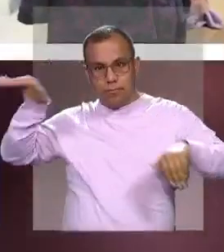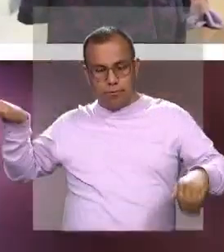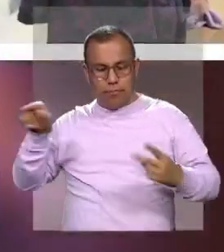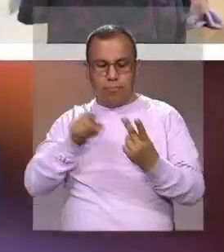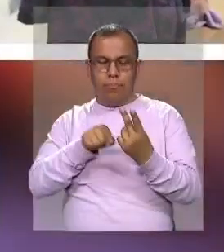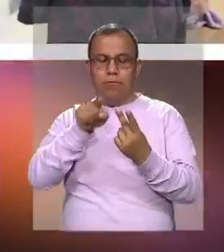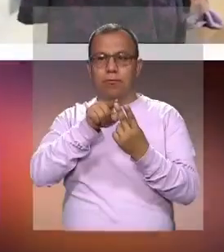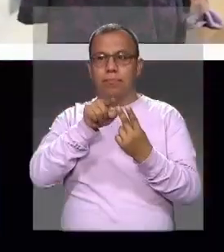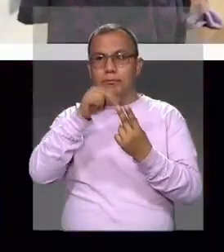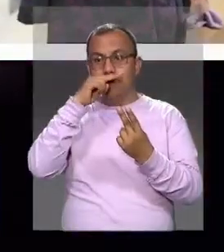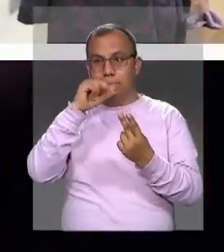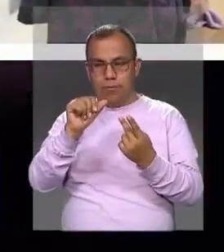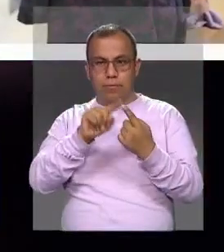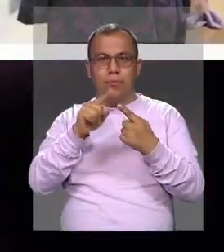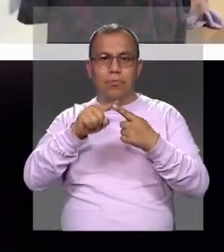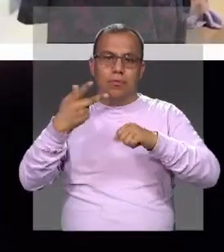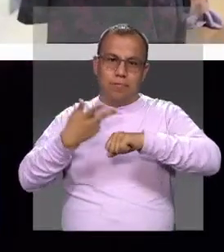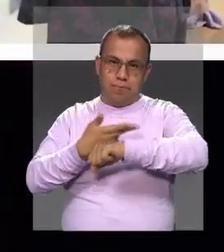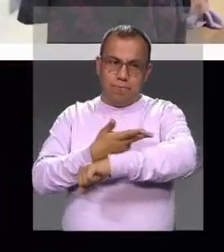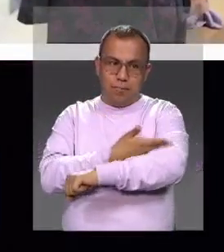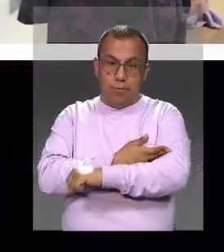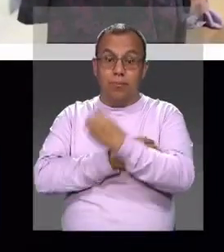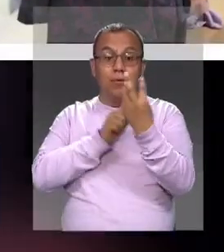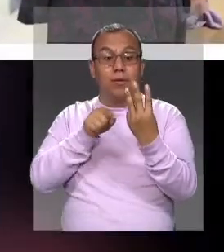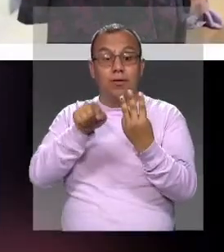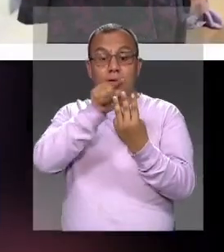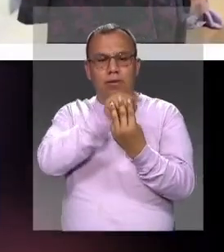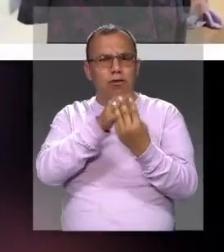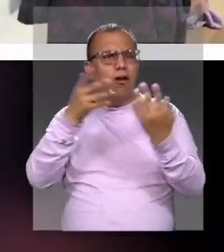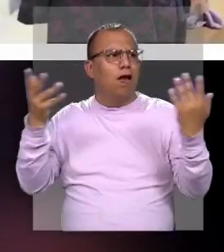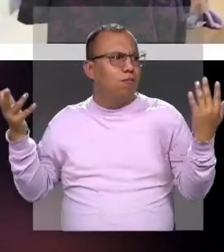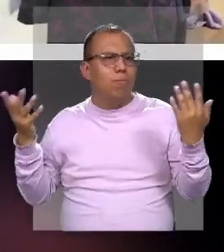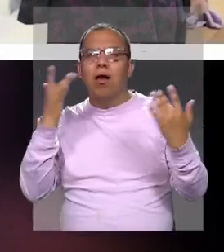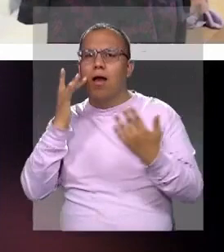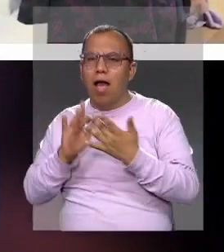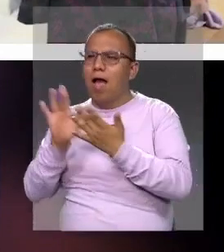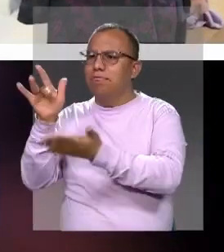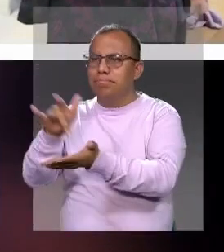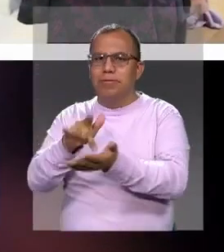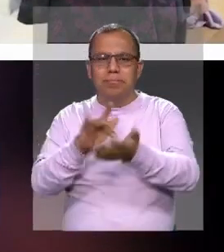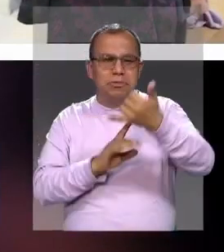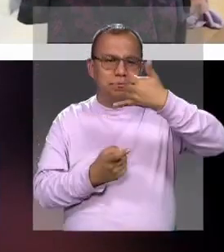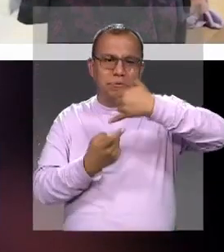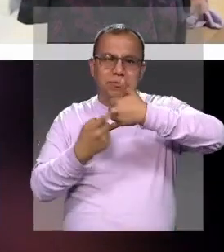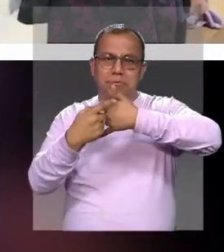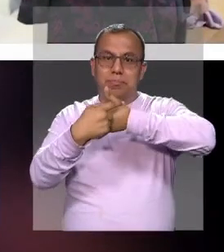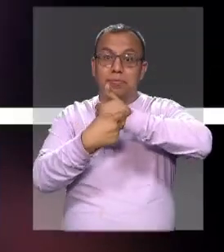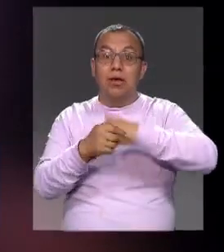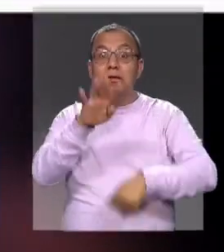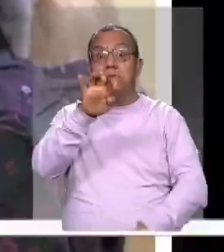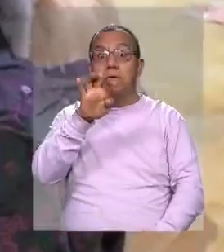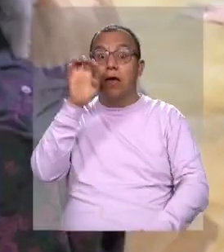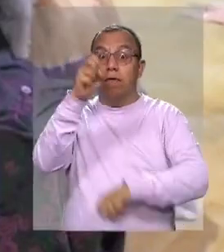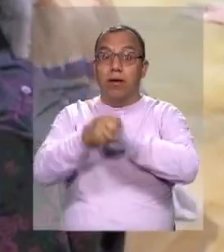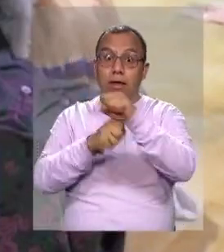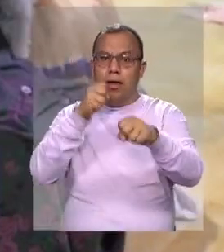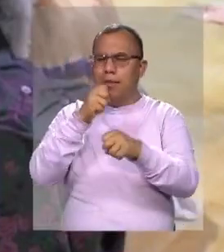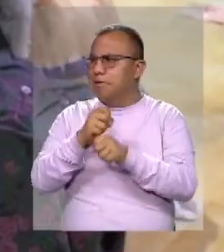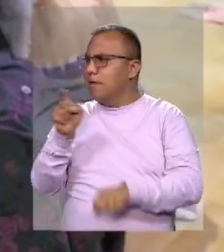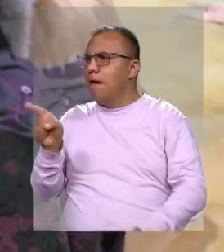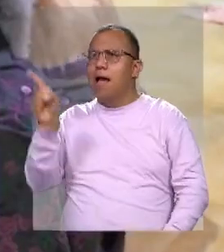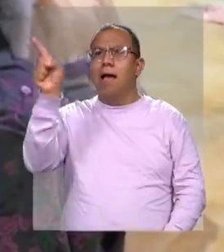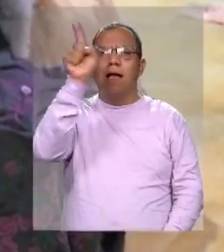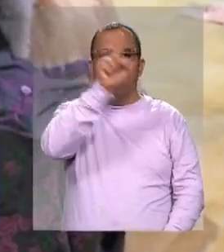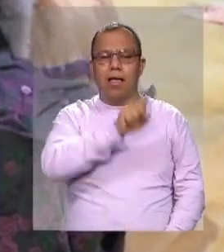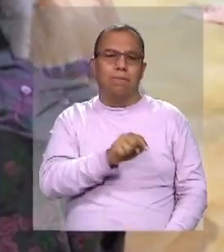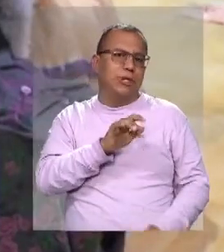niña Tránsito y de la oveja Berené, que tienen que recorrer todo el país durante 9 años porque se vieron obligados